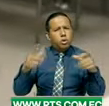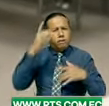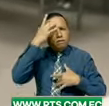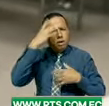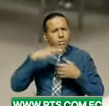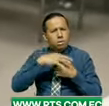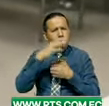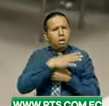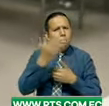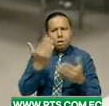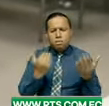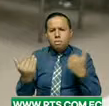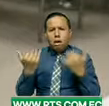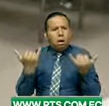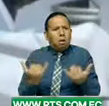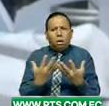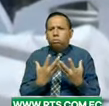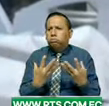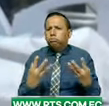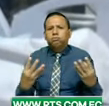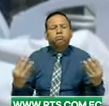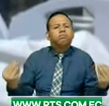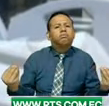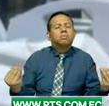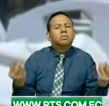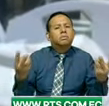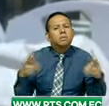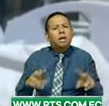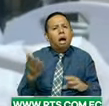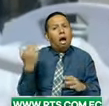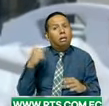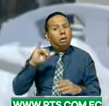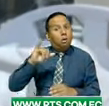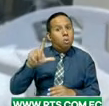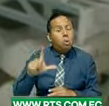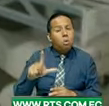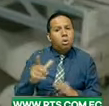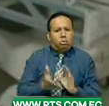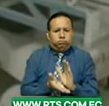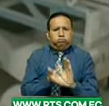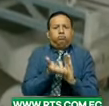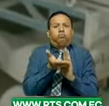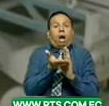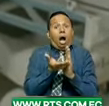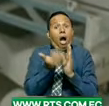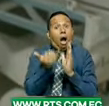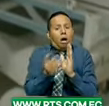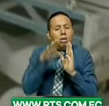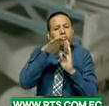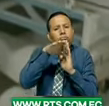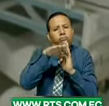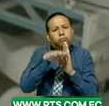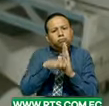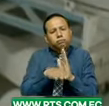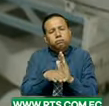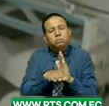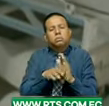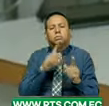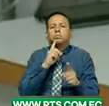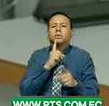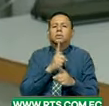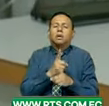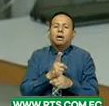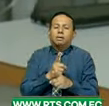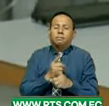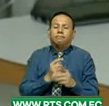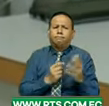reducción de ingresos a cuidados intensivos comparados con el mes de julio, y el punto más bajo de defunciones por esta enfermedad